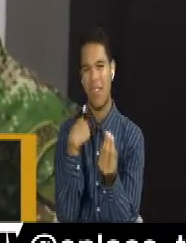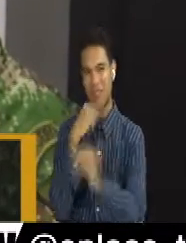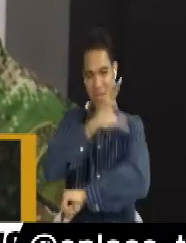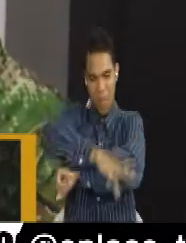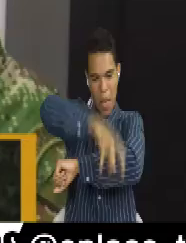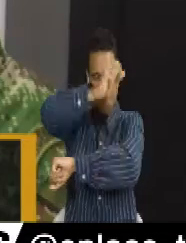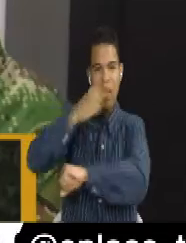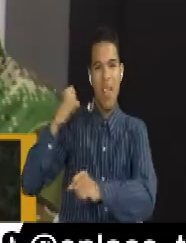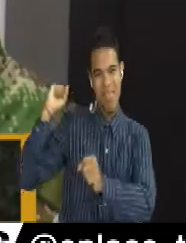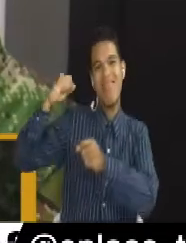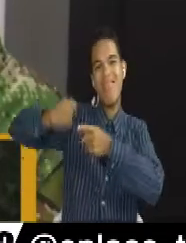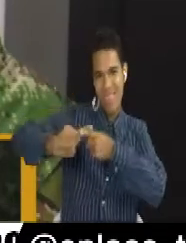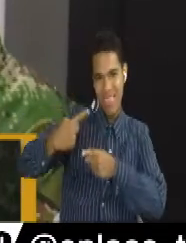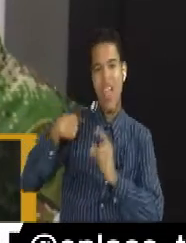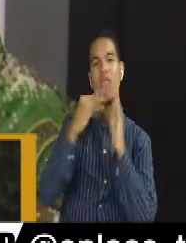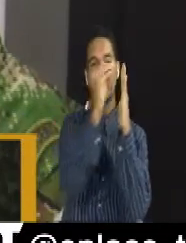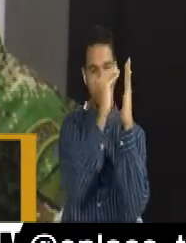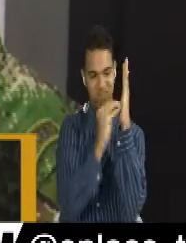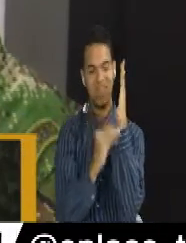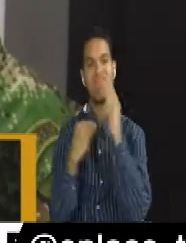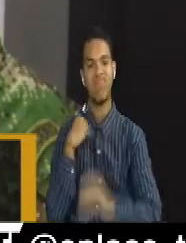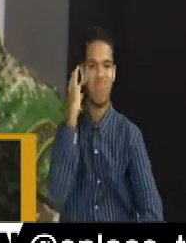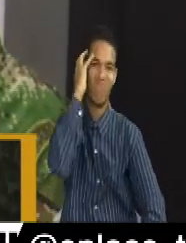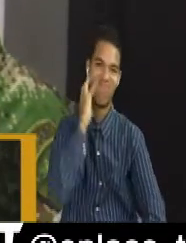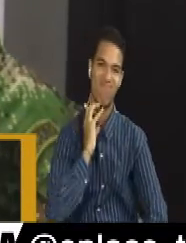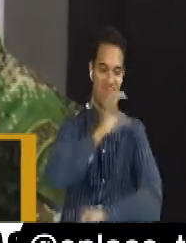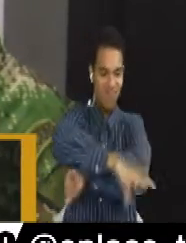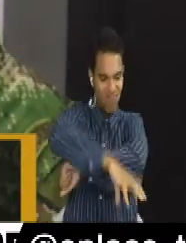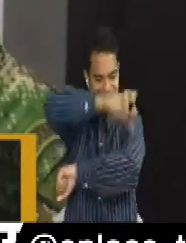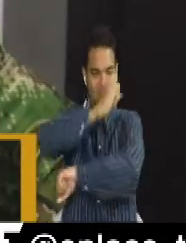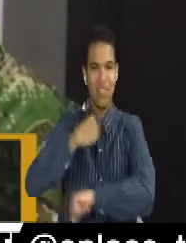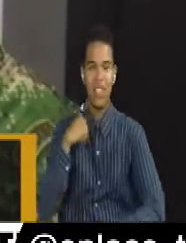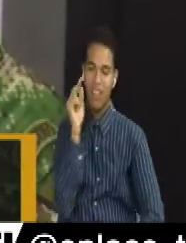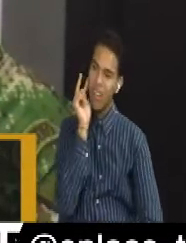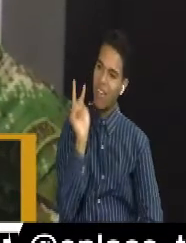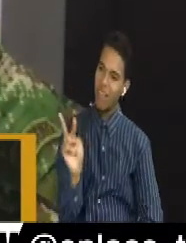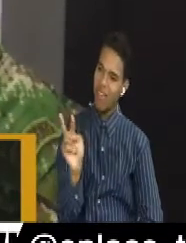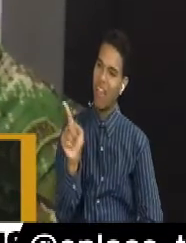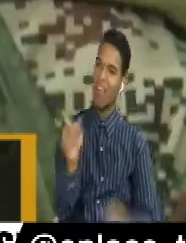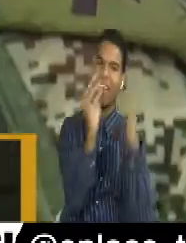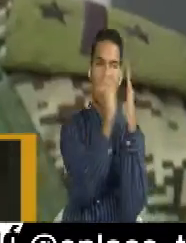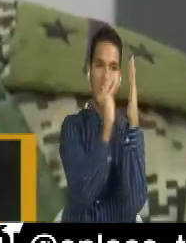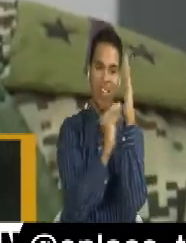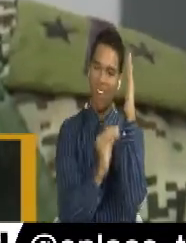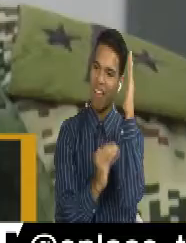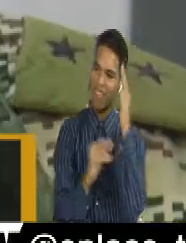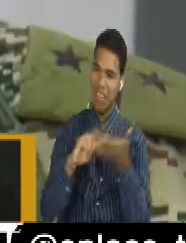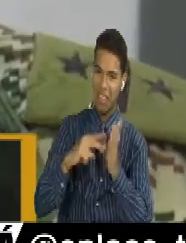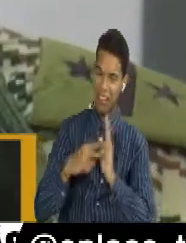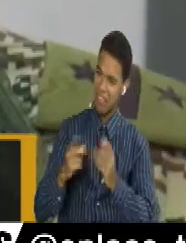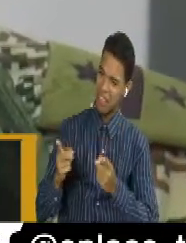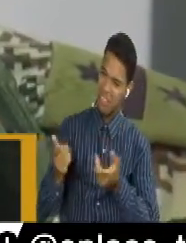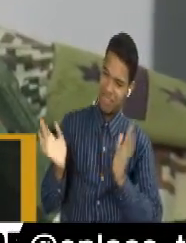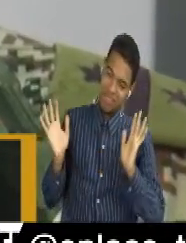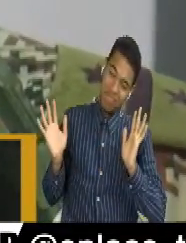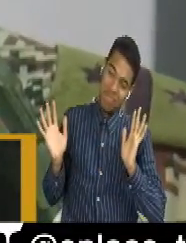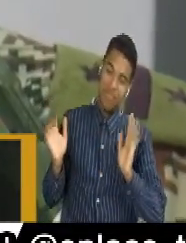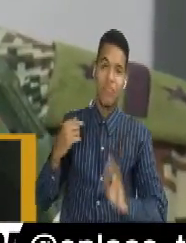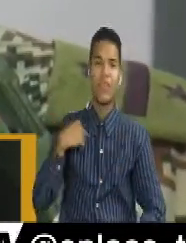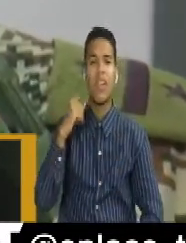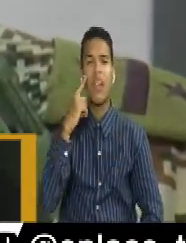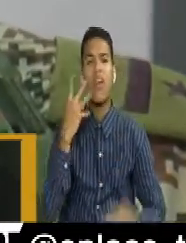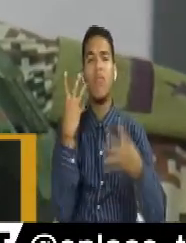estas actividades varias veces, lo cual pues el prontuario no es que sea muy bueno. Agregó el oficial que los sujetos